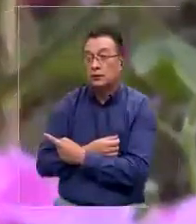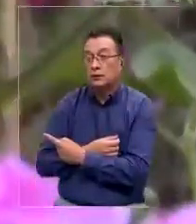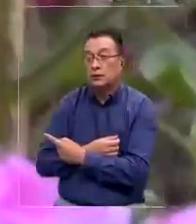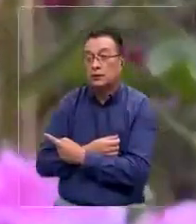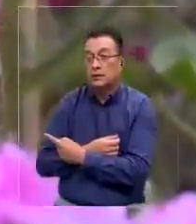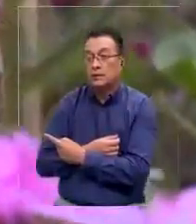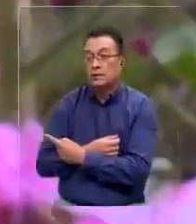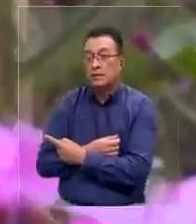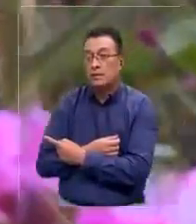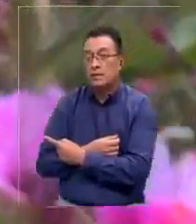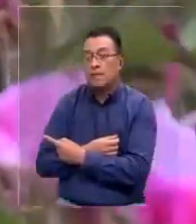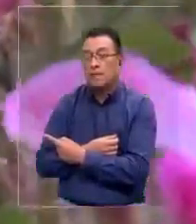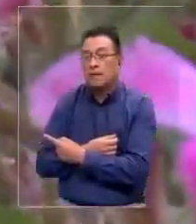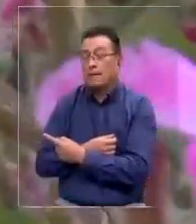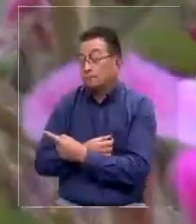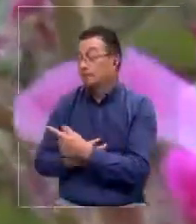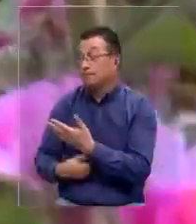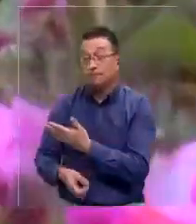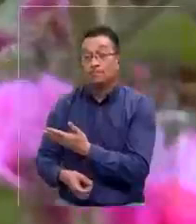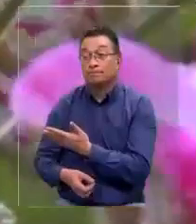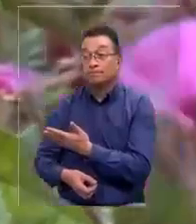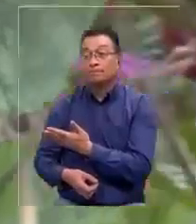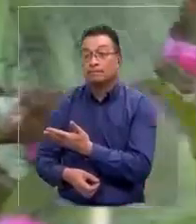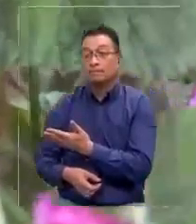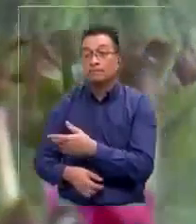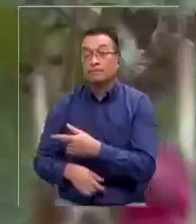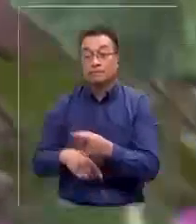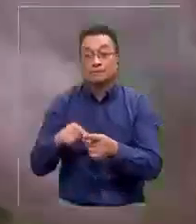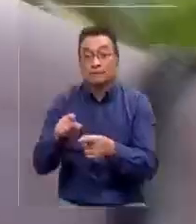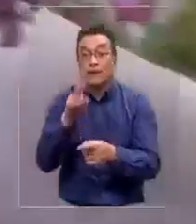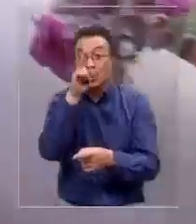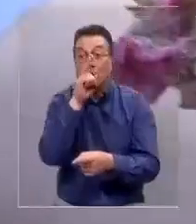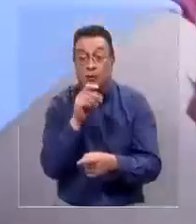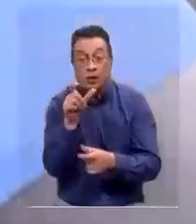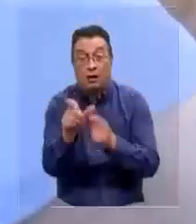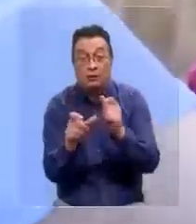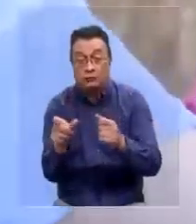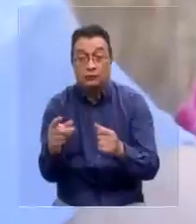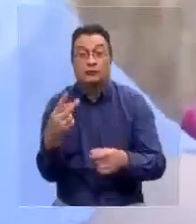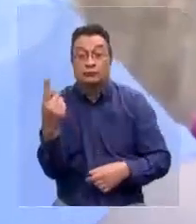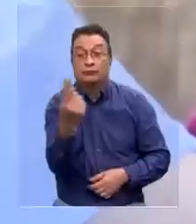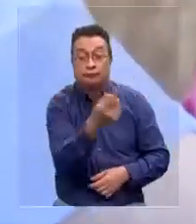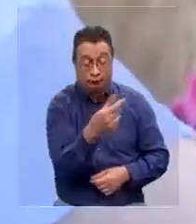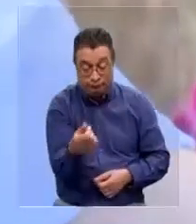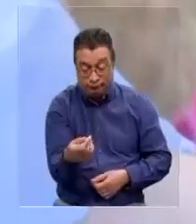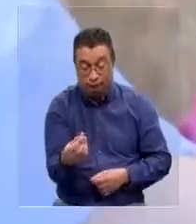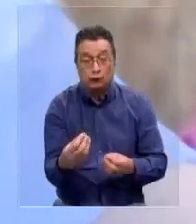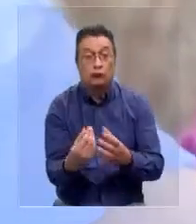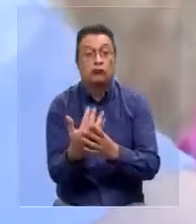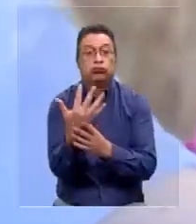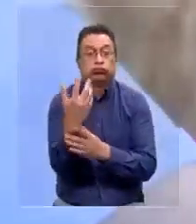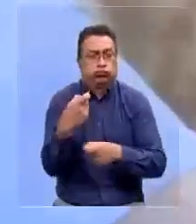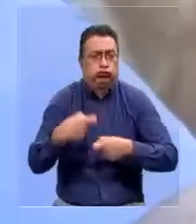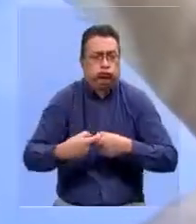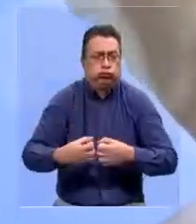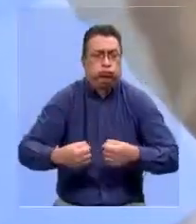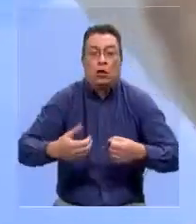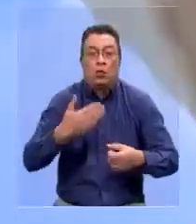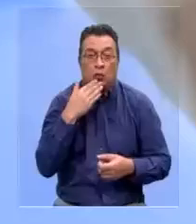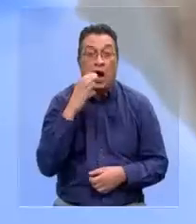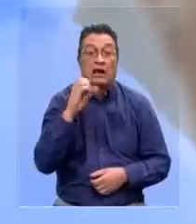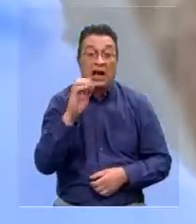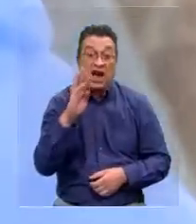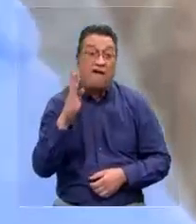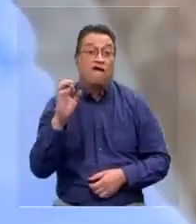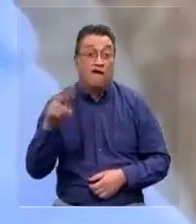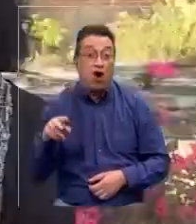Mira. Y pese a todo, igual que las personas de la Bahía de Quintero, florece todos los días. A